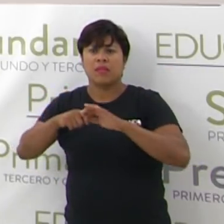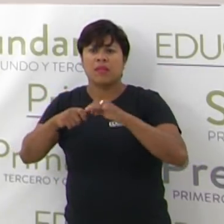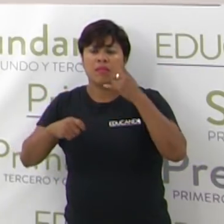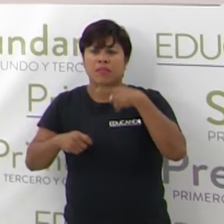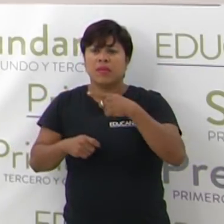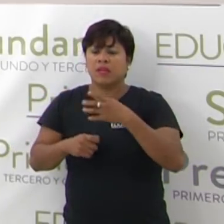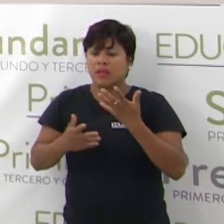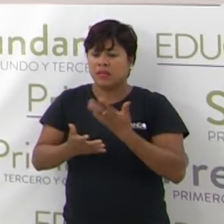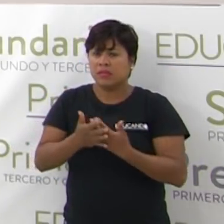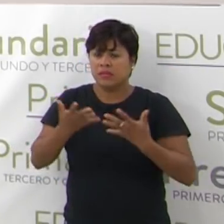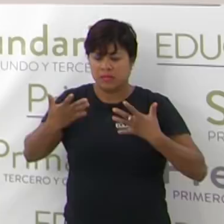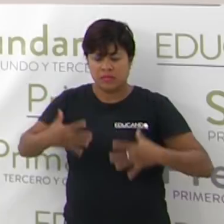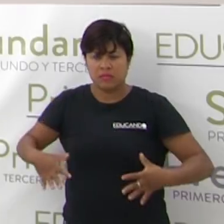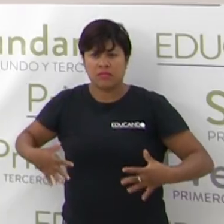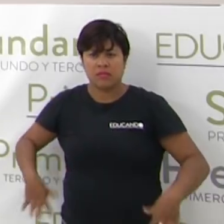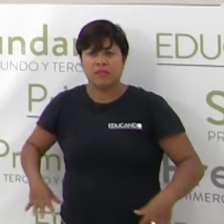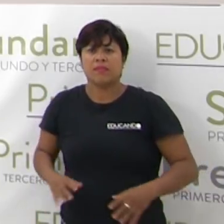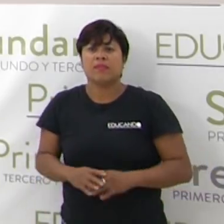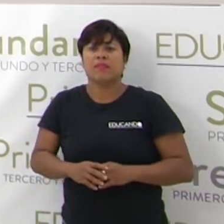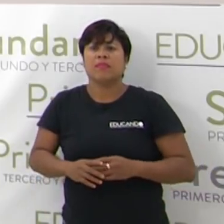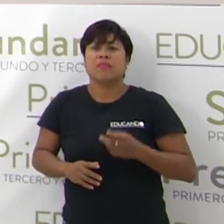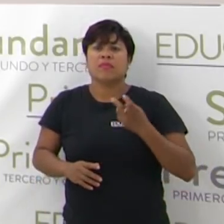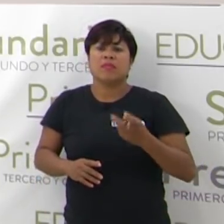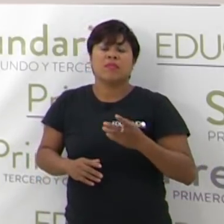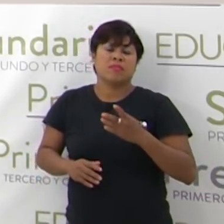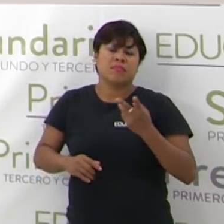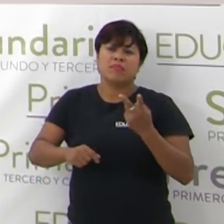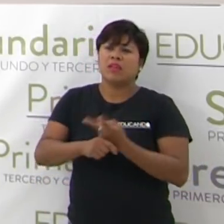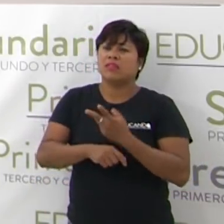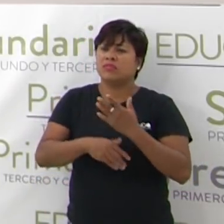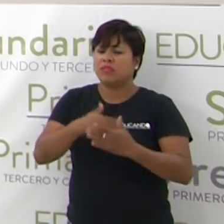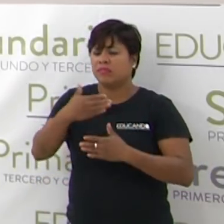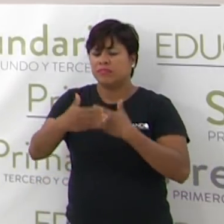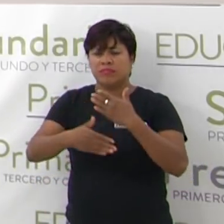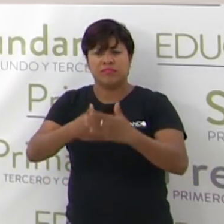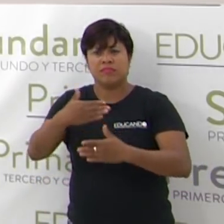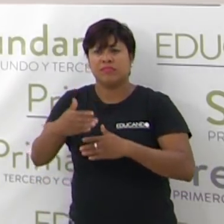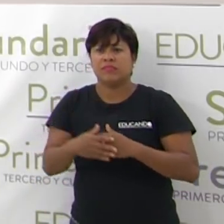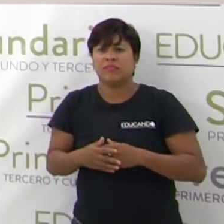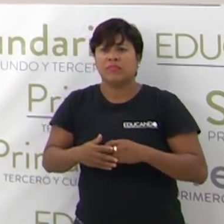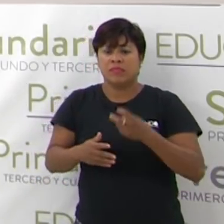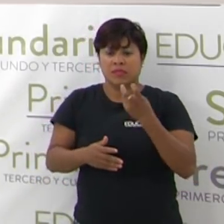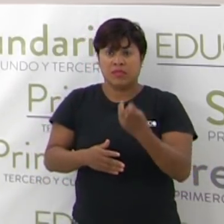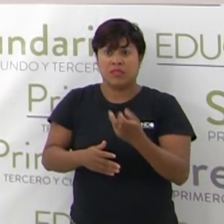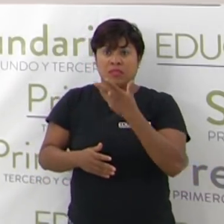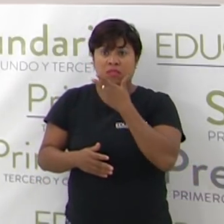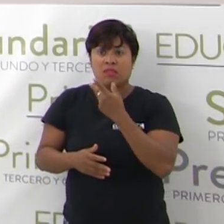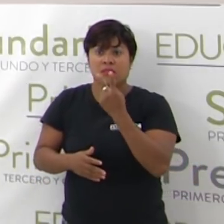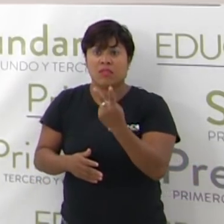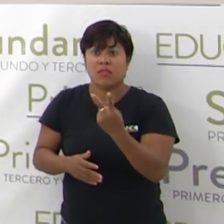que le hicieran su traje. Entonces pasó, creo que una semana, y estos